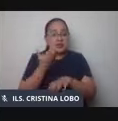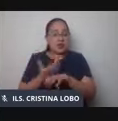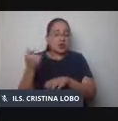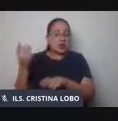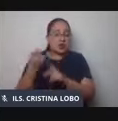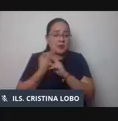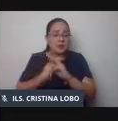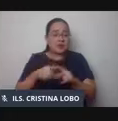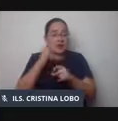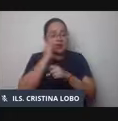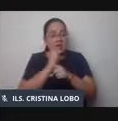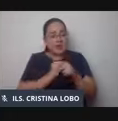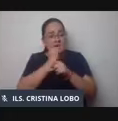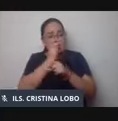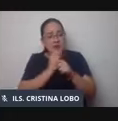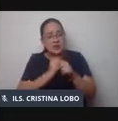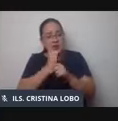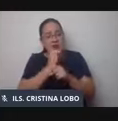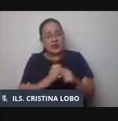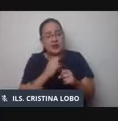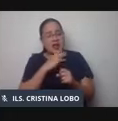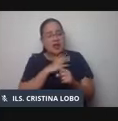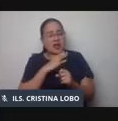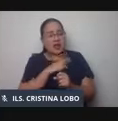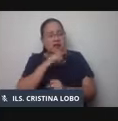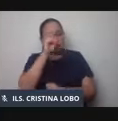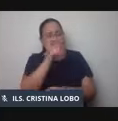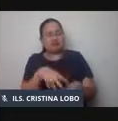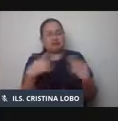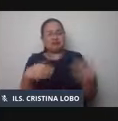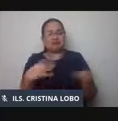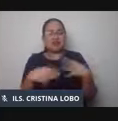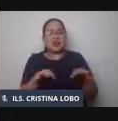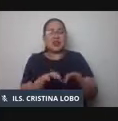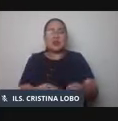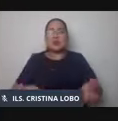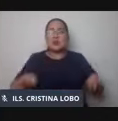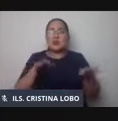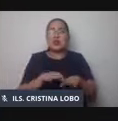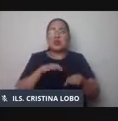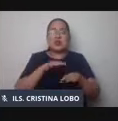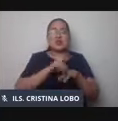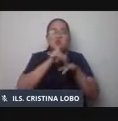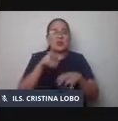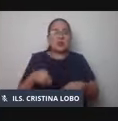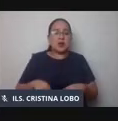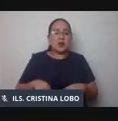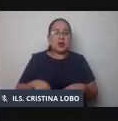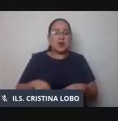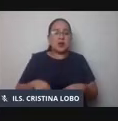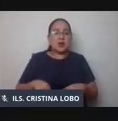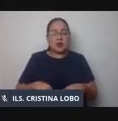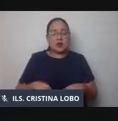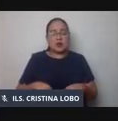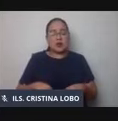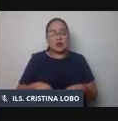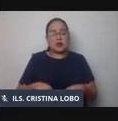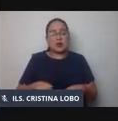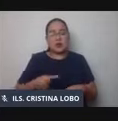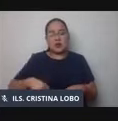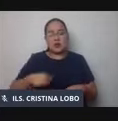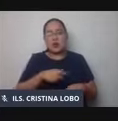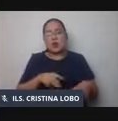pues toman un parámetro impresionante sobre la culpa, ¿no? Y entonces, ¿cómo saber,